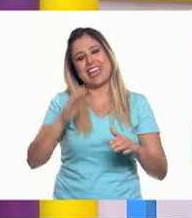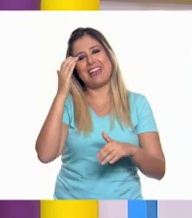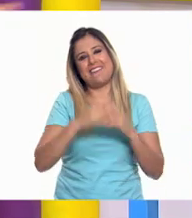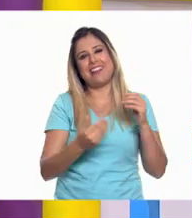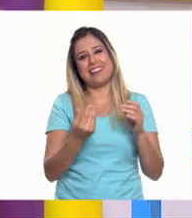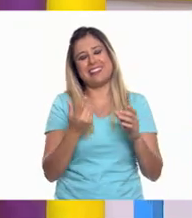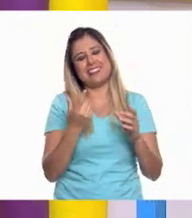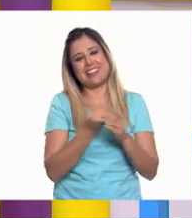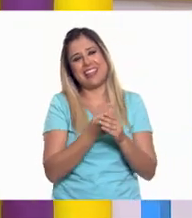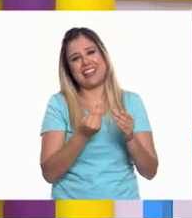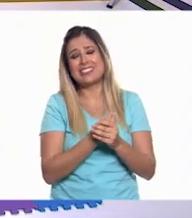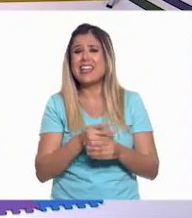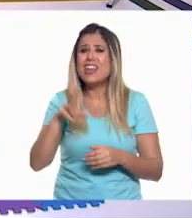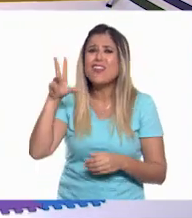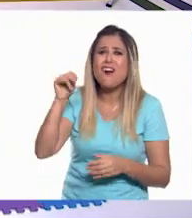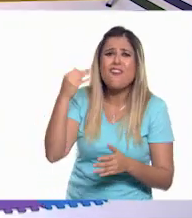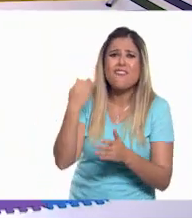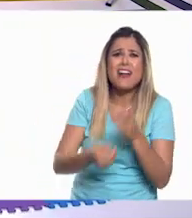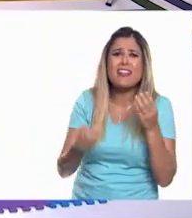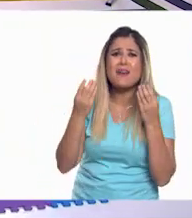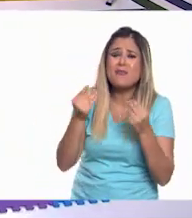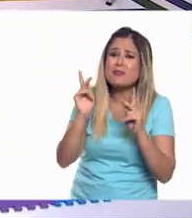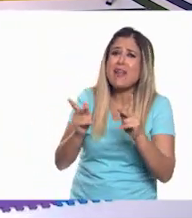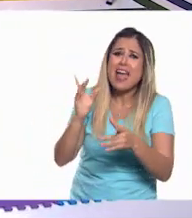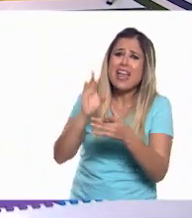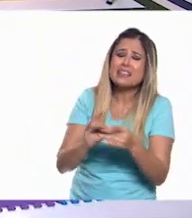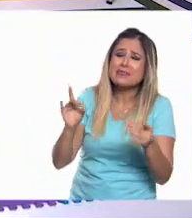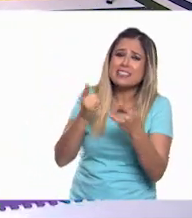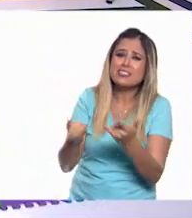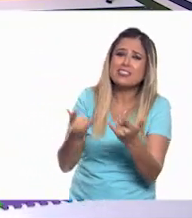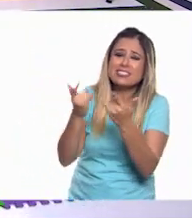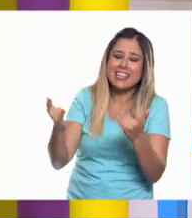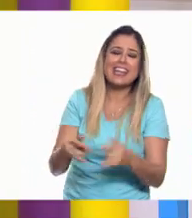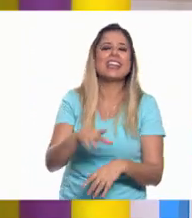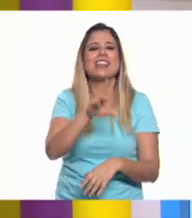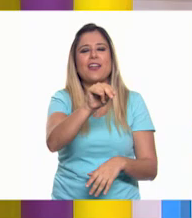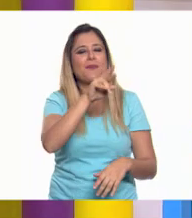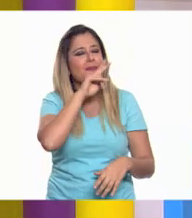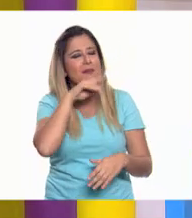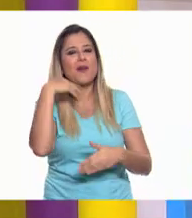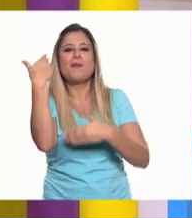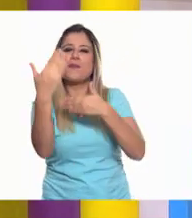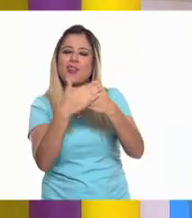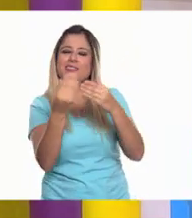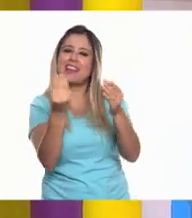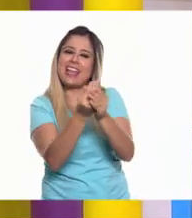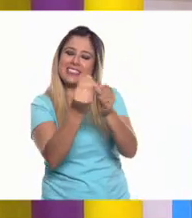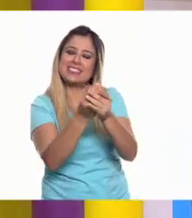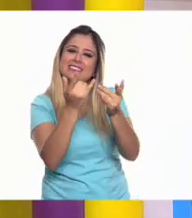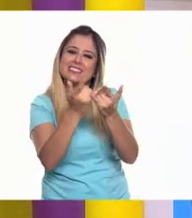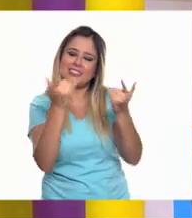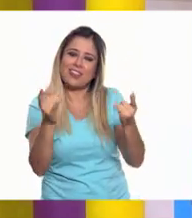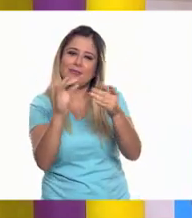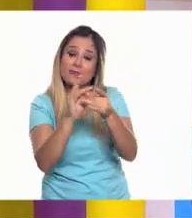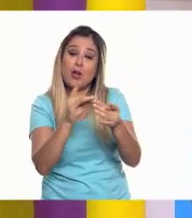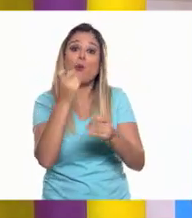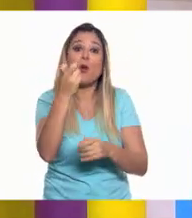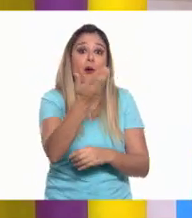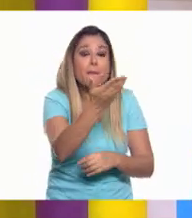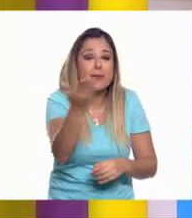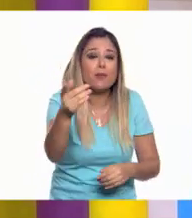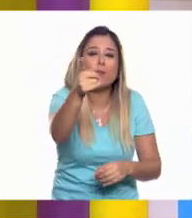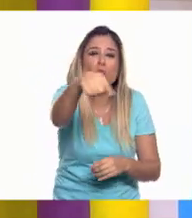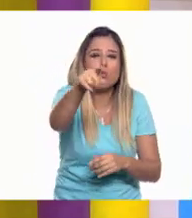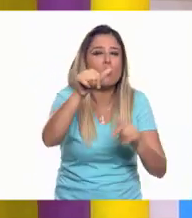Eric. No es cierto, Lenny. Todavía nos falta mucho que platicar sobre la historia. Lo vamos a seguir platicando en las siguientes clases. Por eso les pido que estén